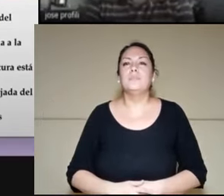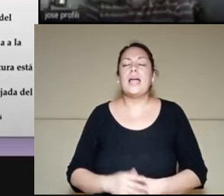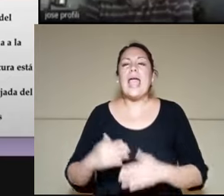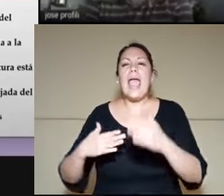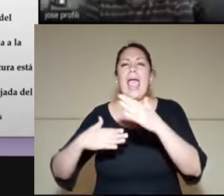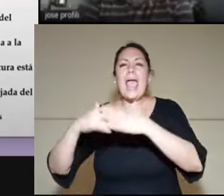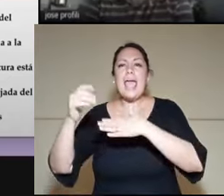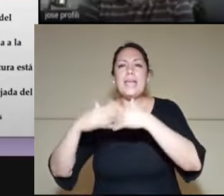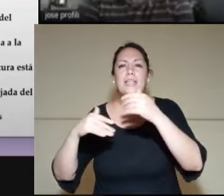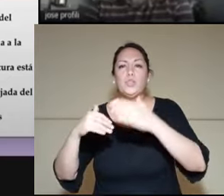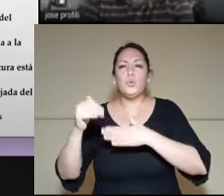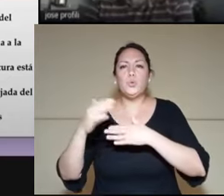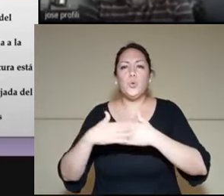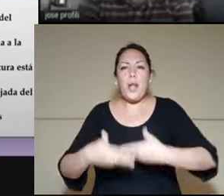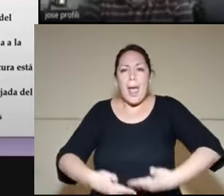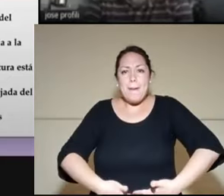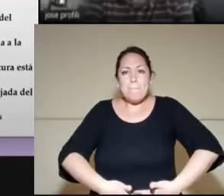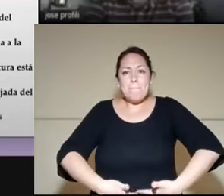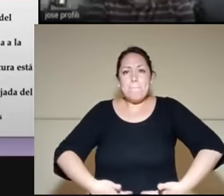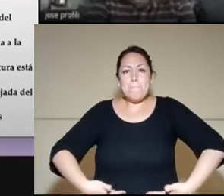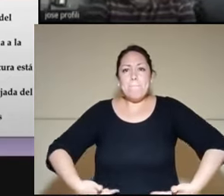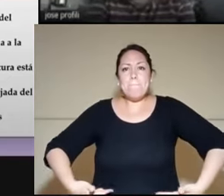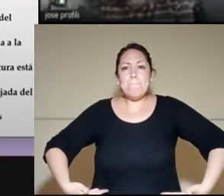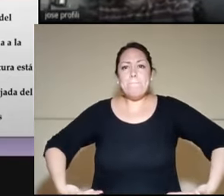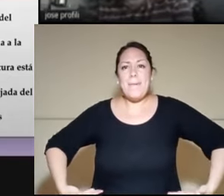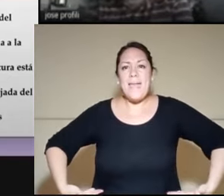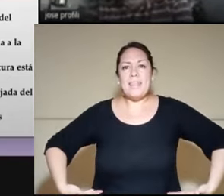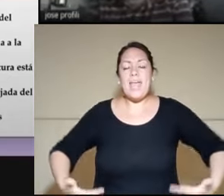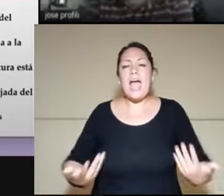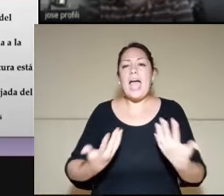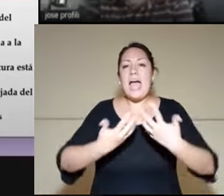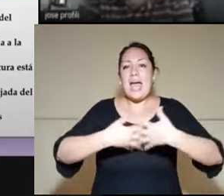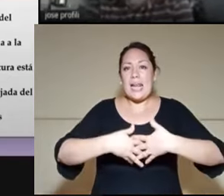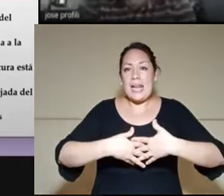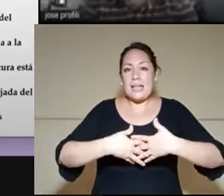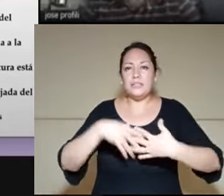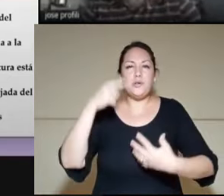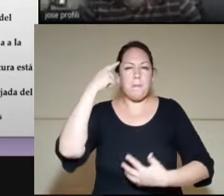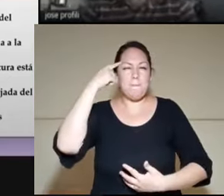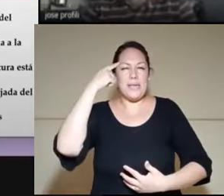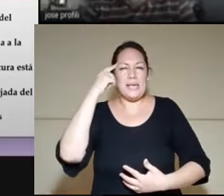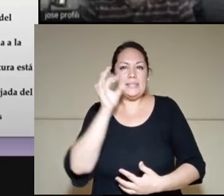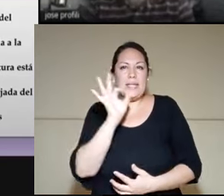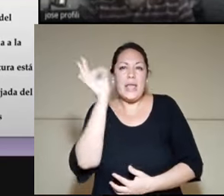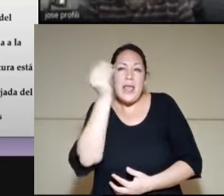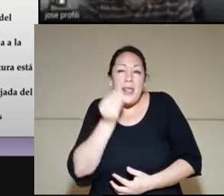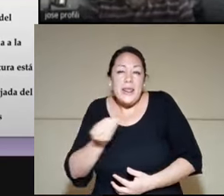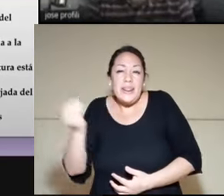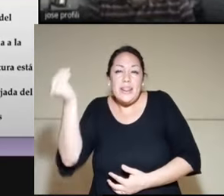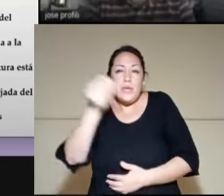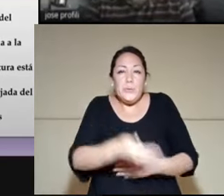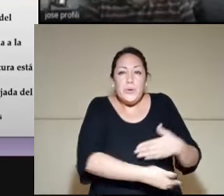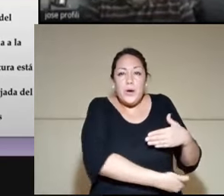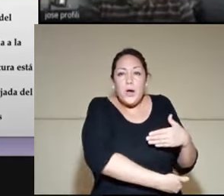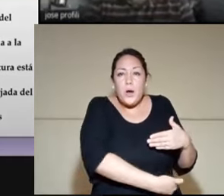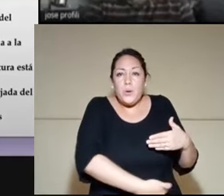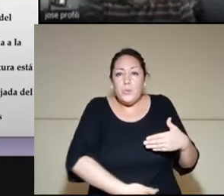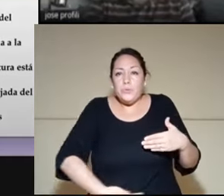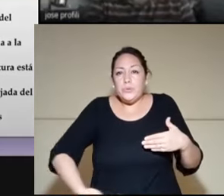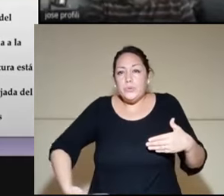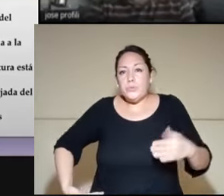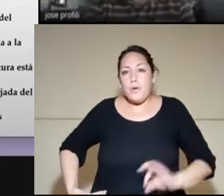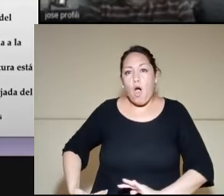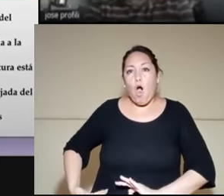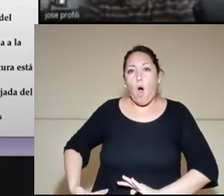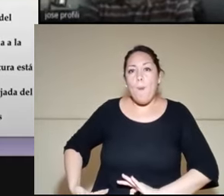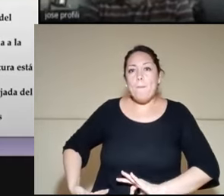todas las estructuras que están relacionadas a la línea media del cuerpo. ¿Y cuál es la línea media del cuerpo? Es una línea imaginaria, ustedes imagínense, una línea que pasa